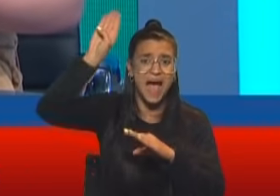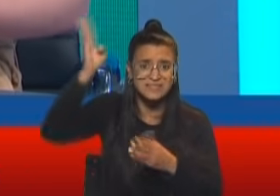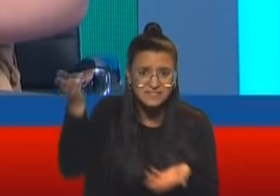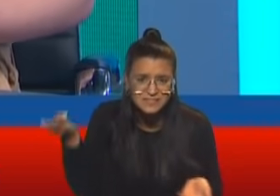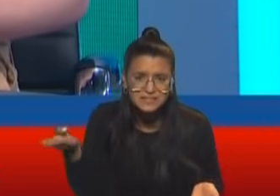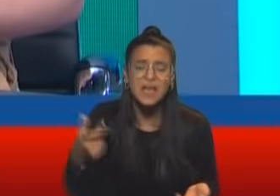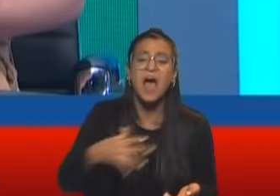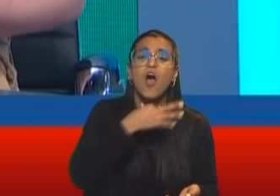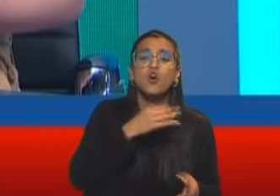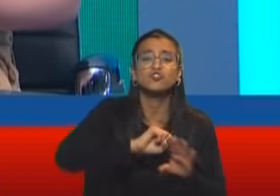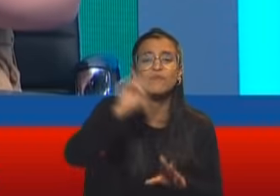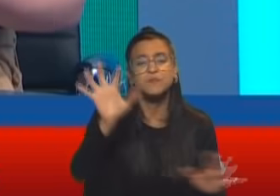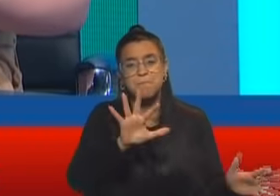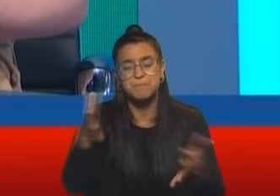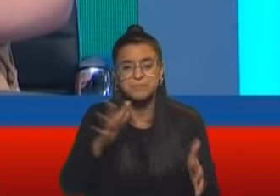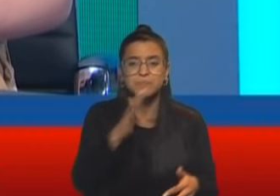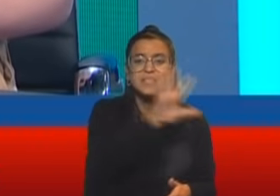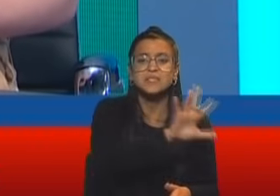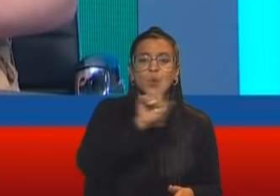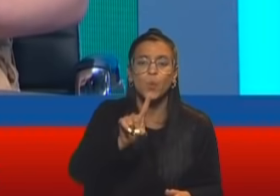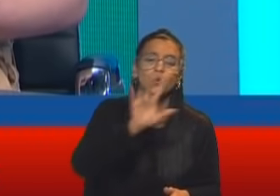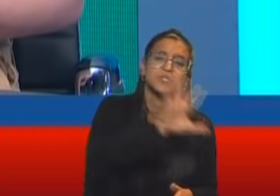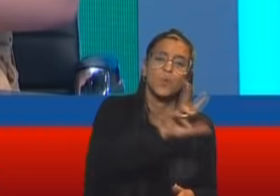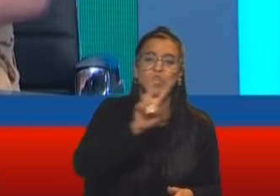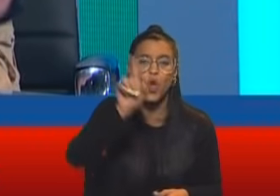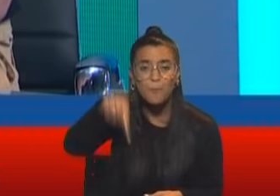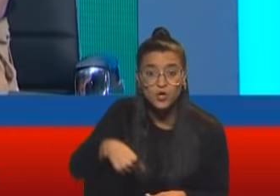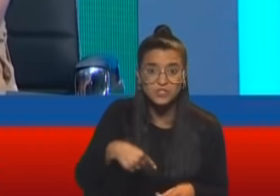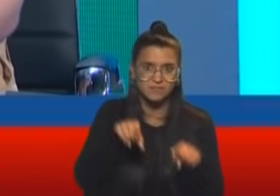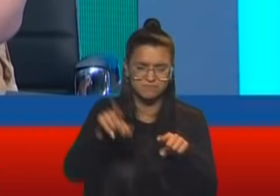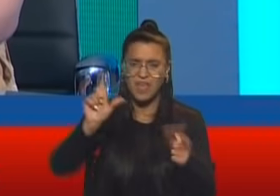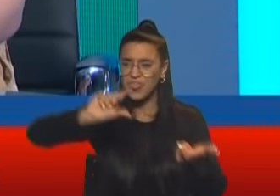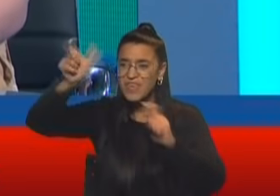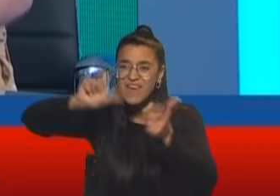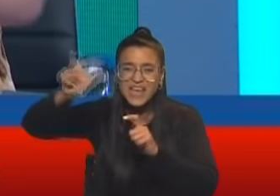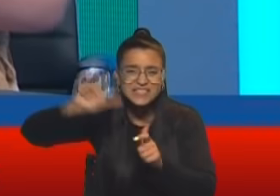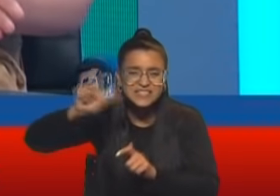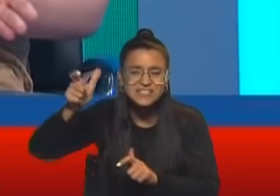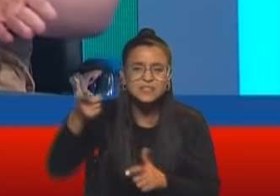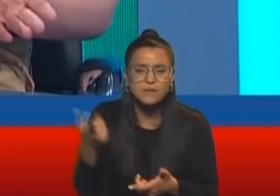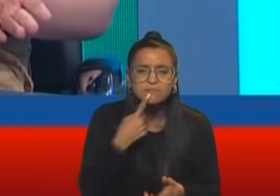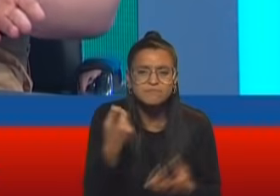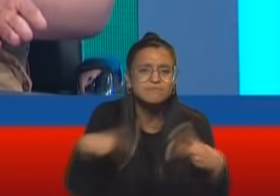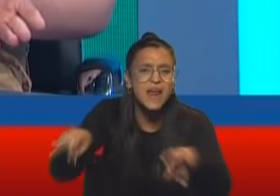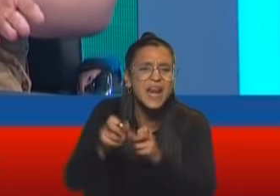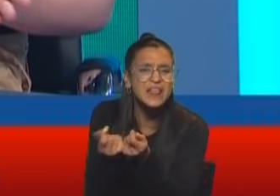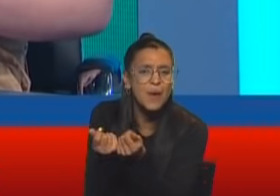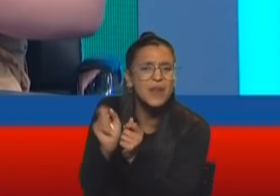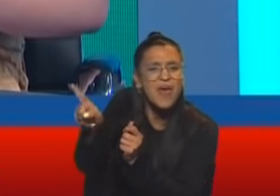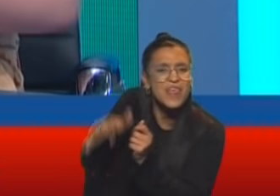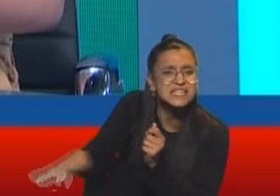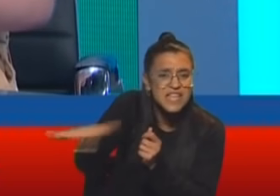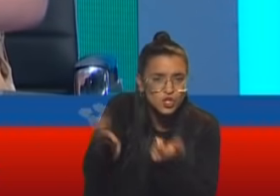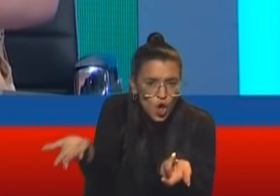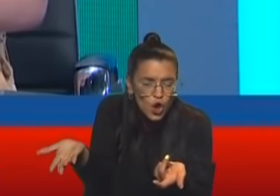inflación en agosto más o menos ronda el 51-52%. Bueno, esa diferencia no habla de rentabilidad para el sector,